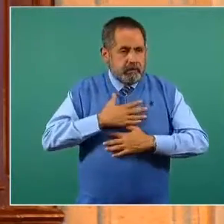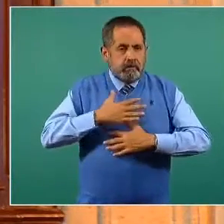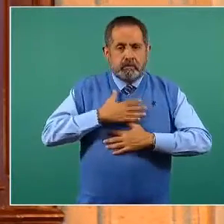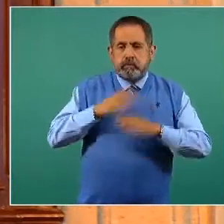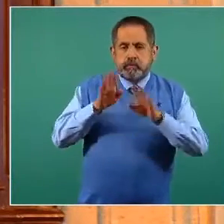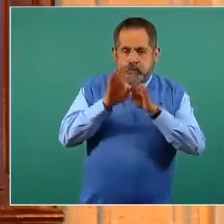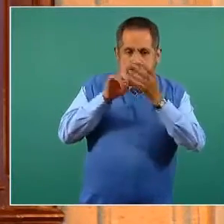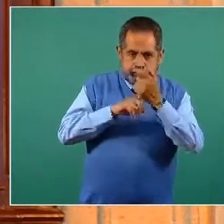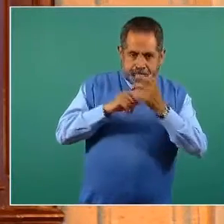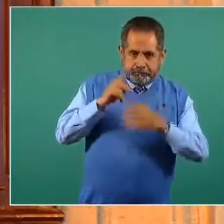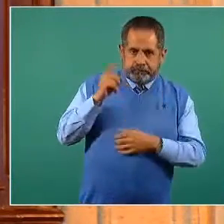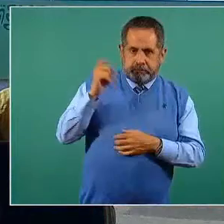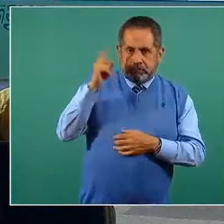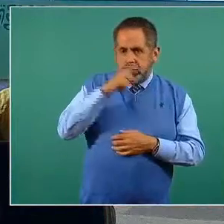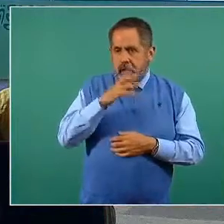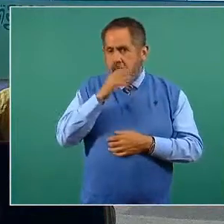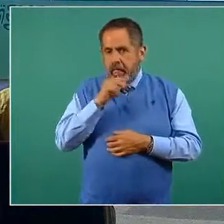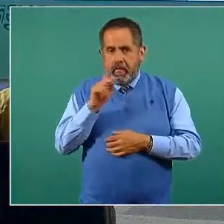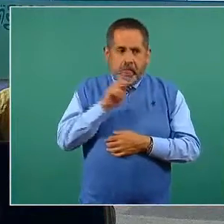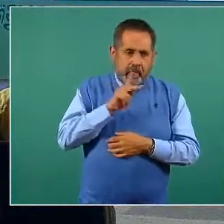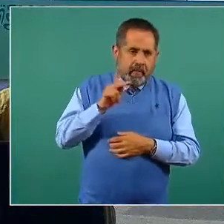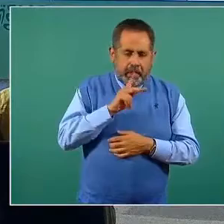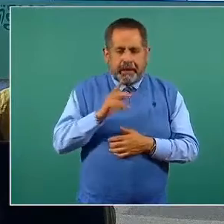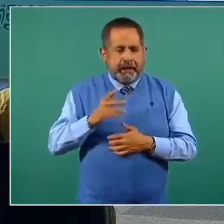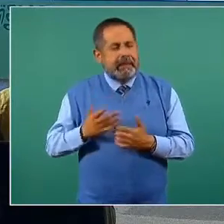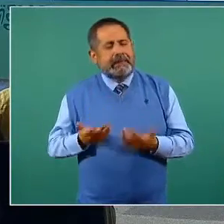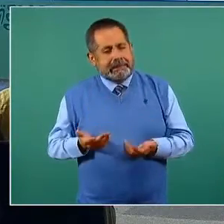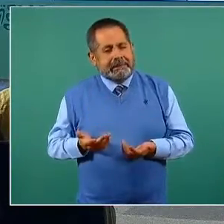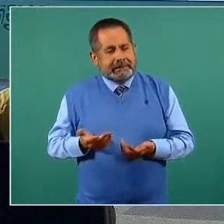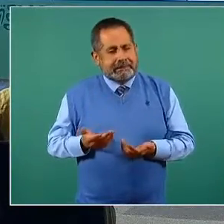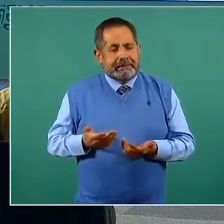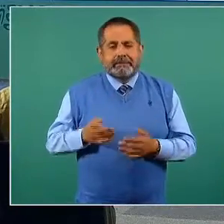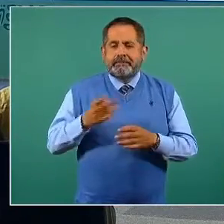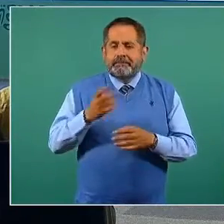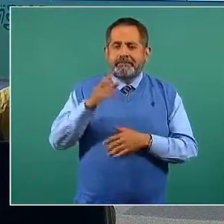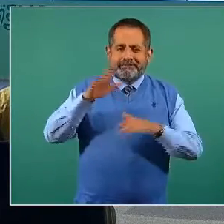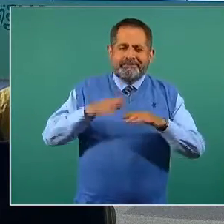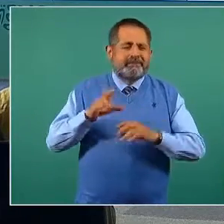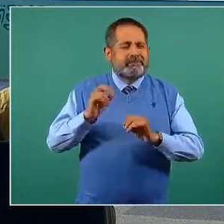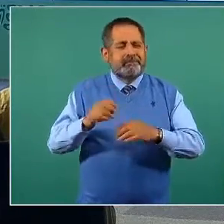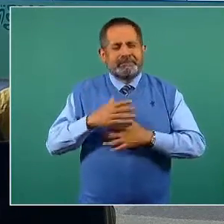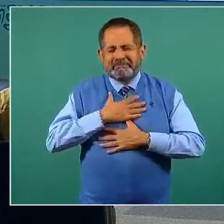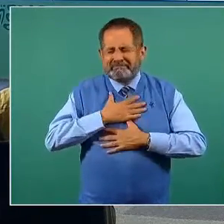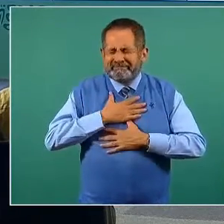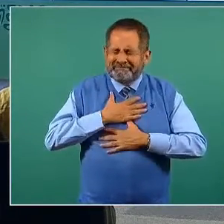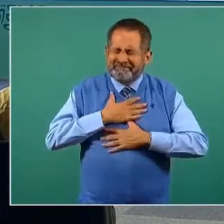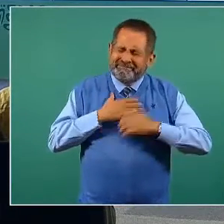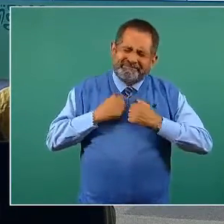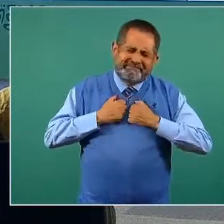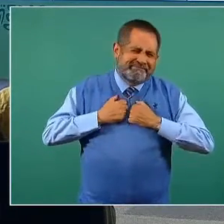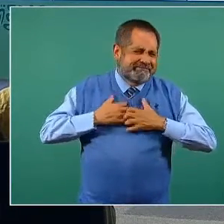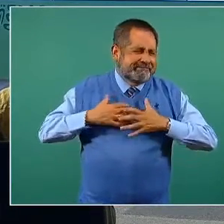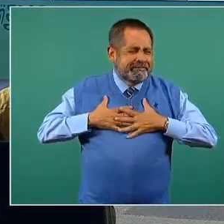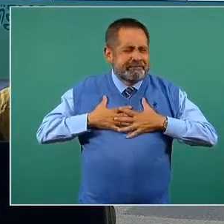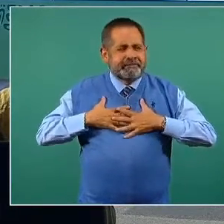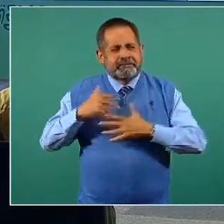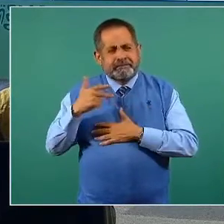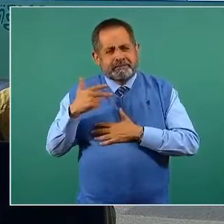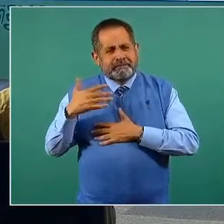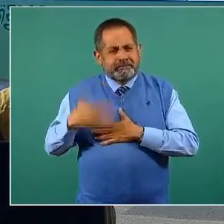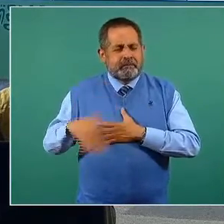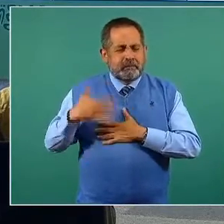la respiración se dificulta, o hay un dolor de pecho muy importante o